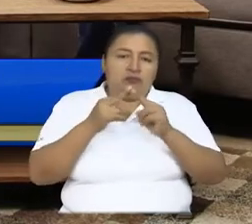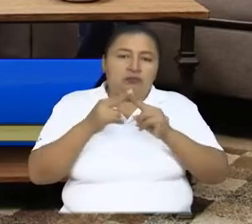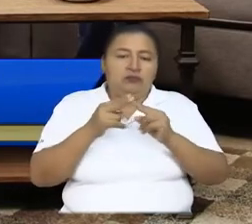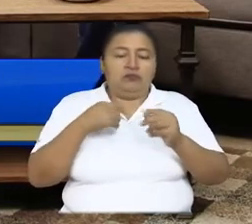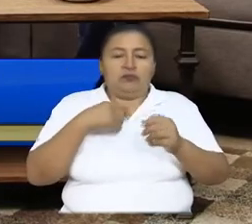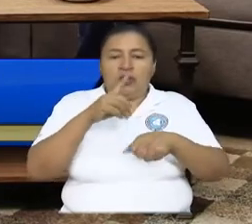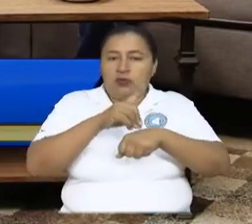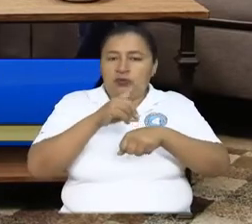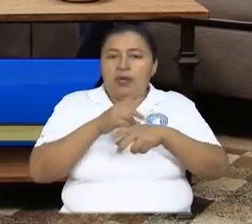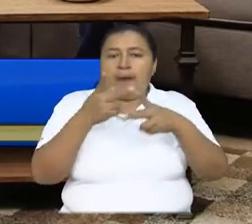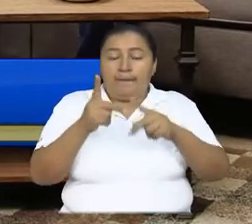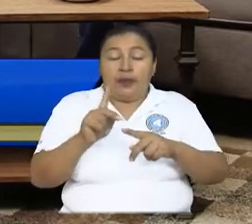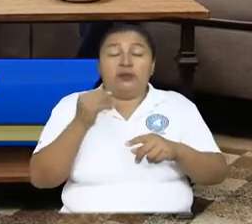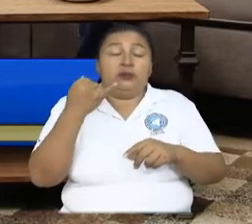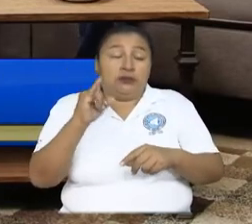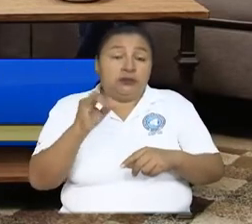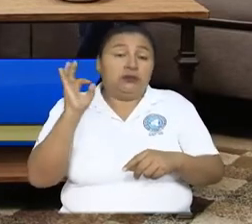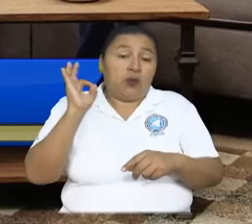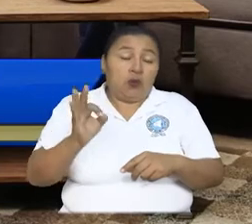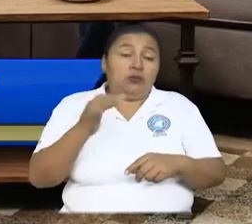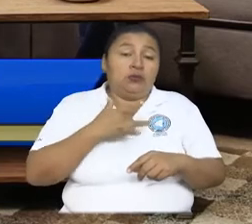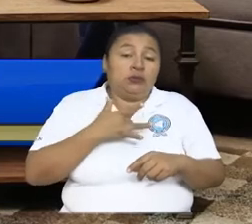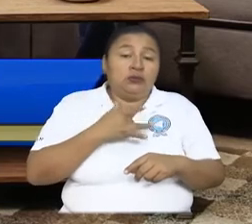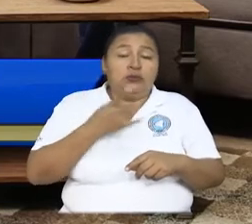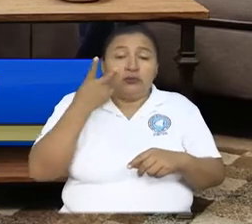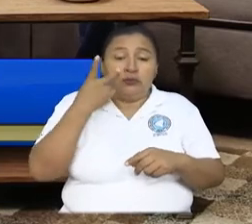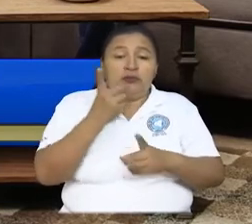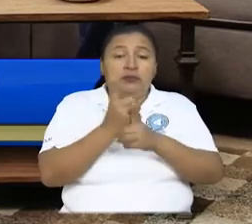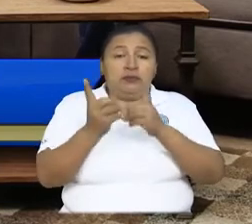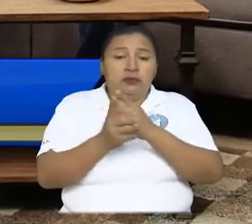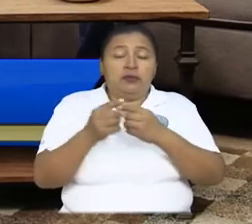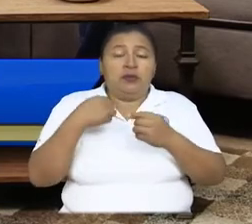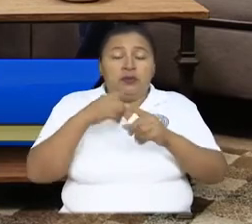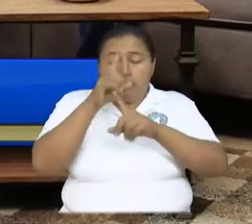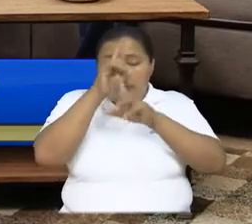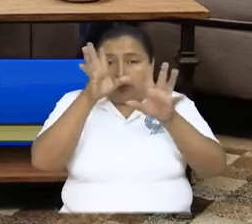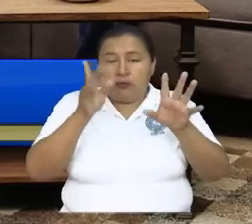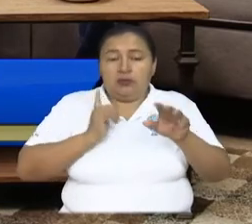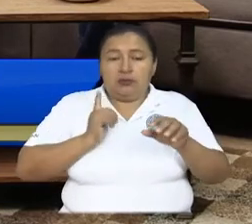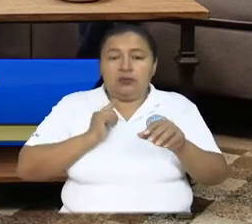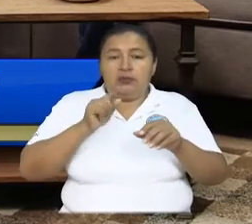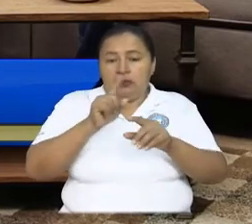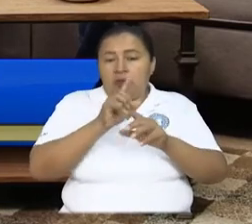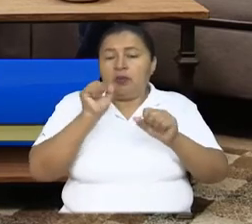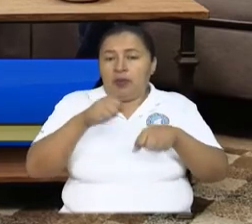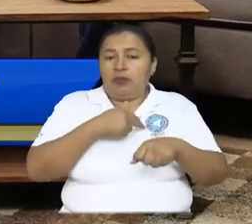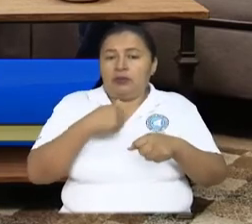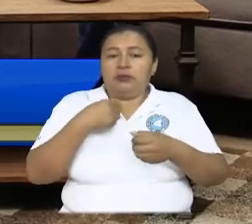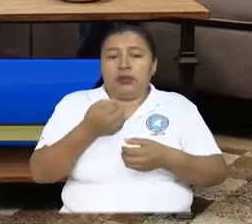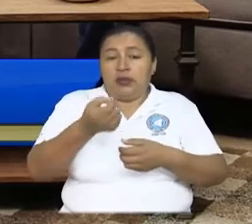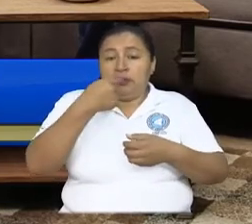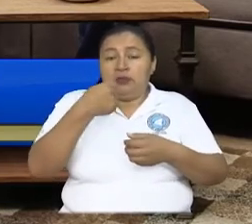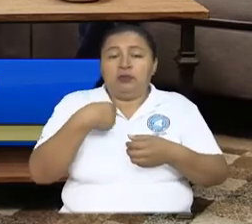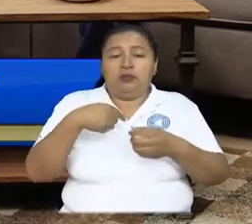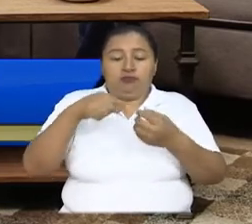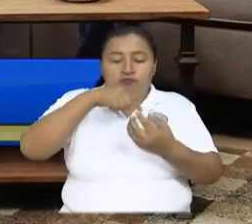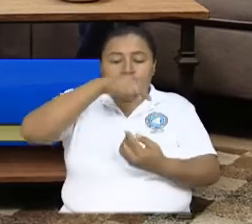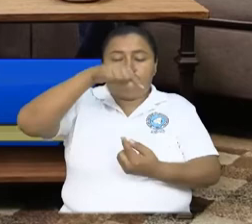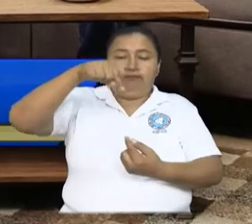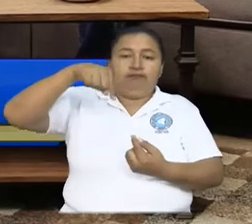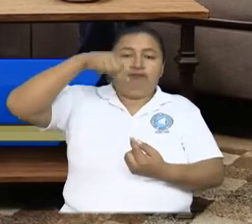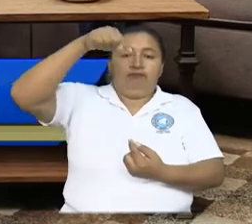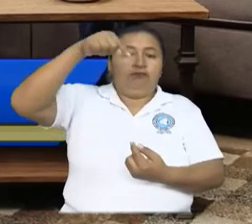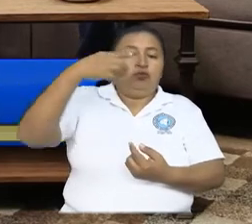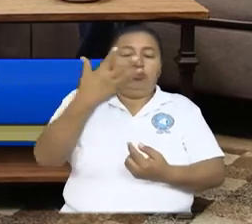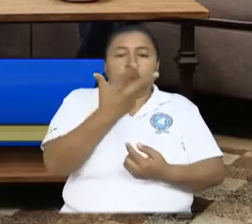labor clínica pero sin duda alguna no lo tiene que decir lo va dejando muy claro específicamente en un tratamiento holístico e integral de toda